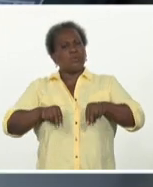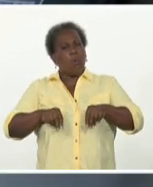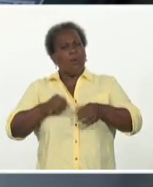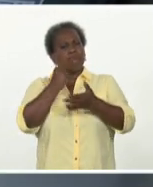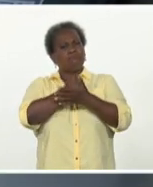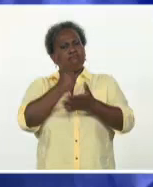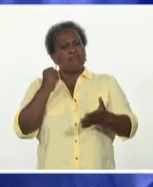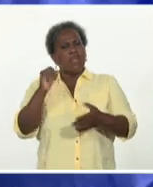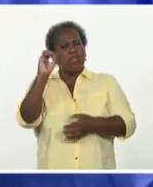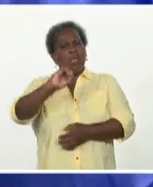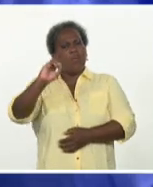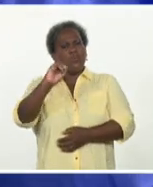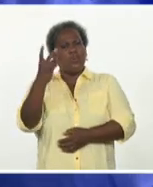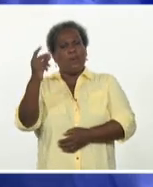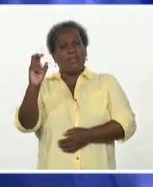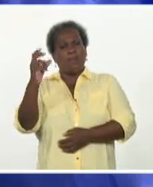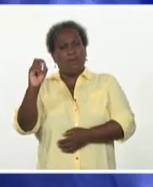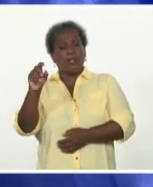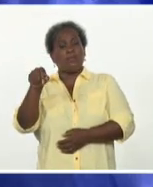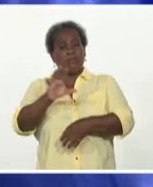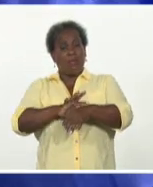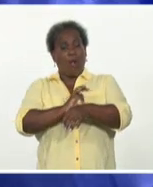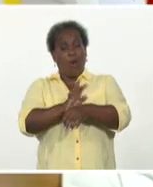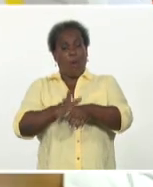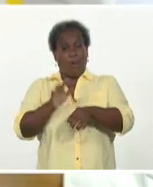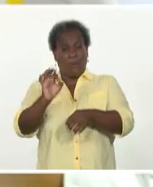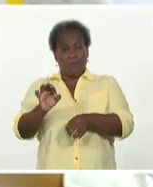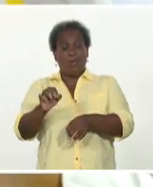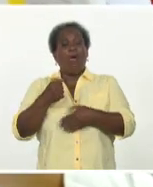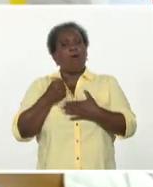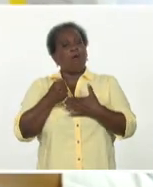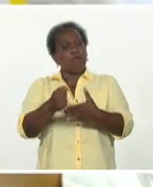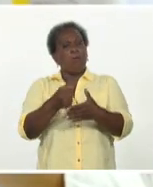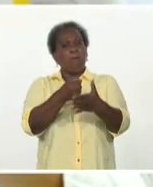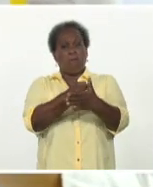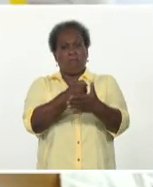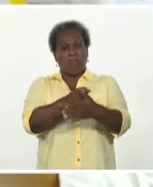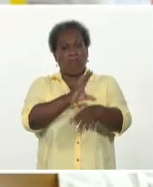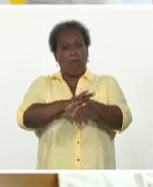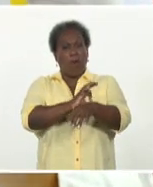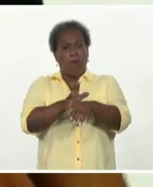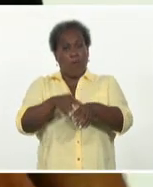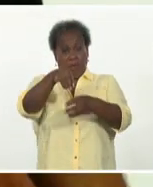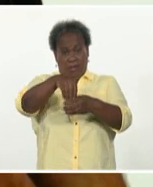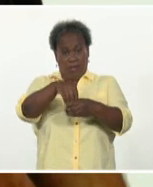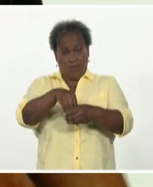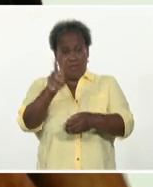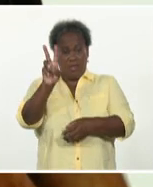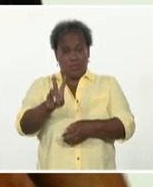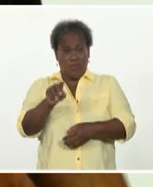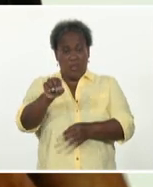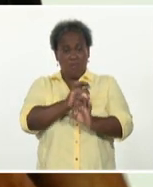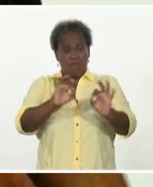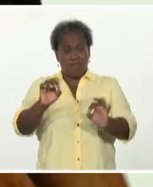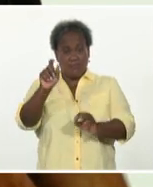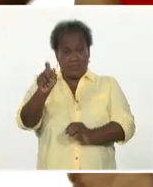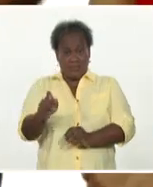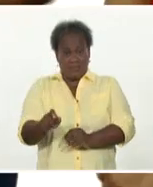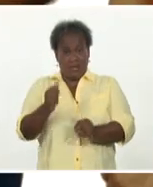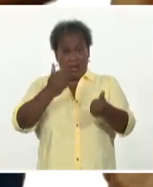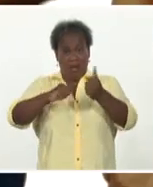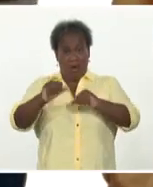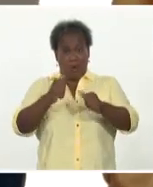del 2020. Por su contribución al enfrentamiento a la pandemia en este país suramericano, los especialistas del